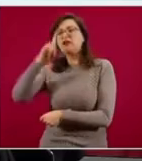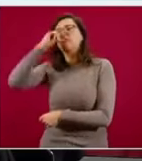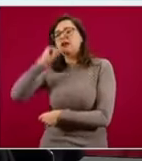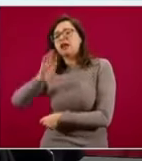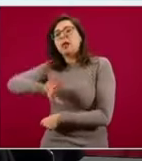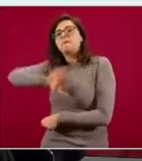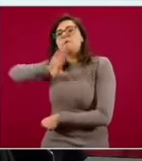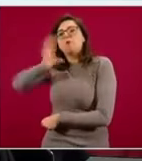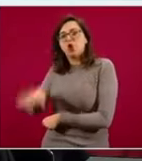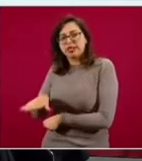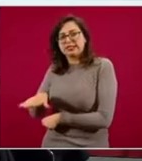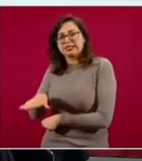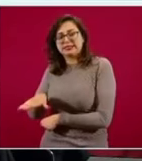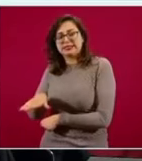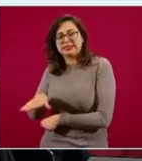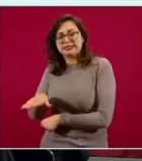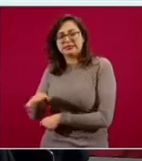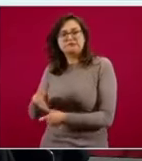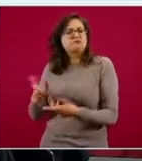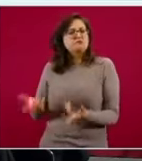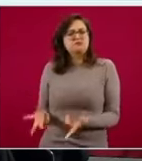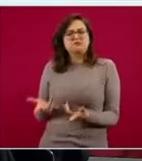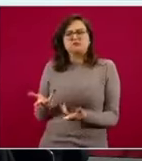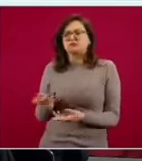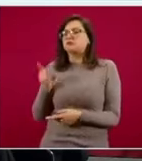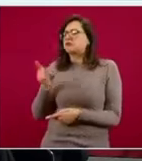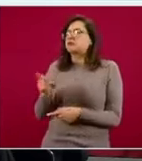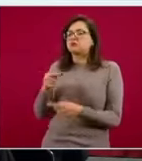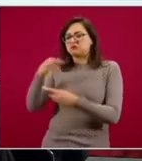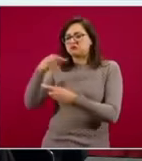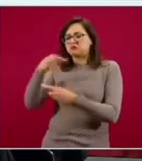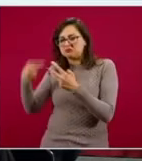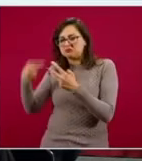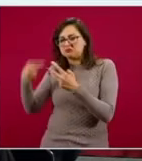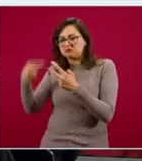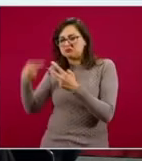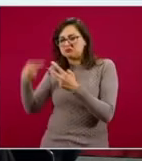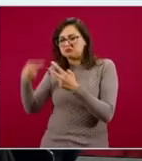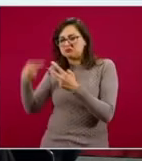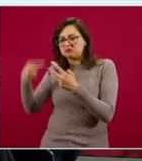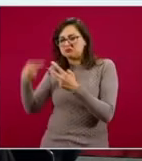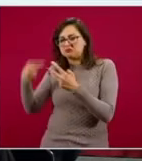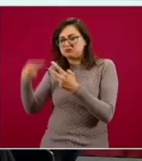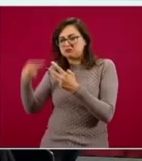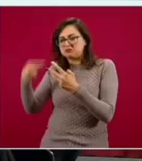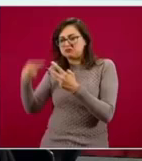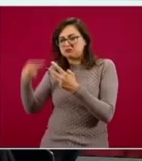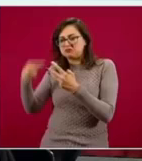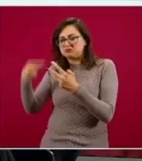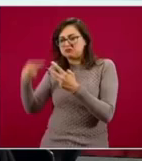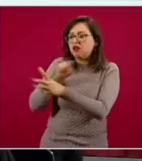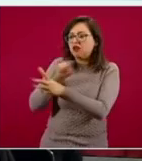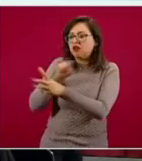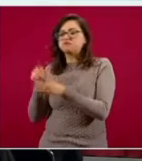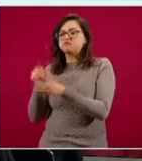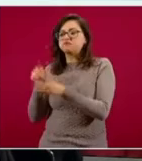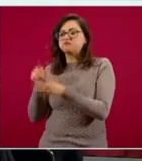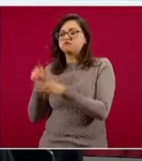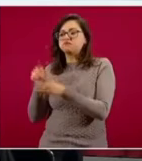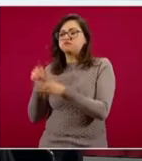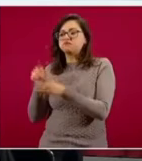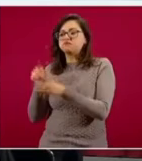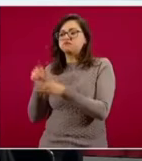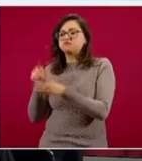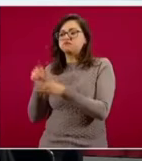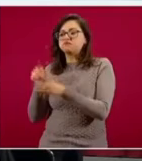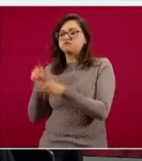COVID-19, por cualquiera de los mecanismos de confirmación: laboratorio, asociación, dictaminación.